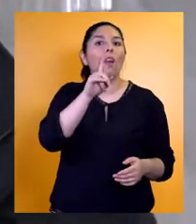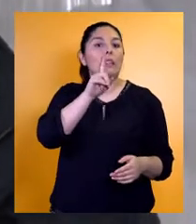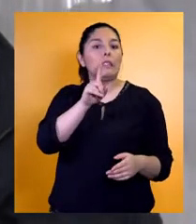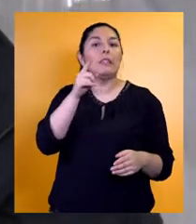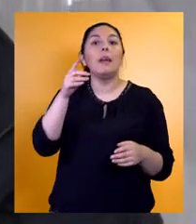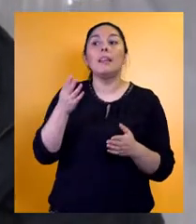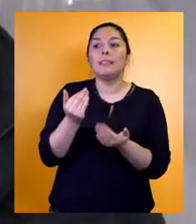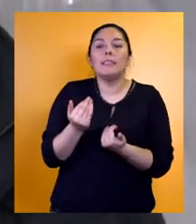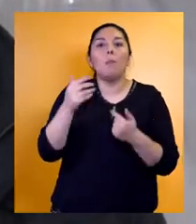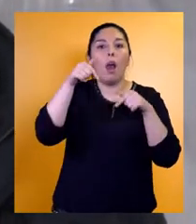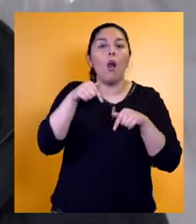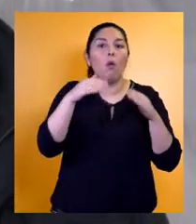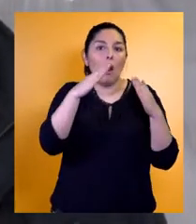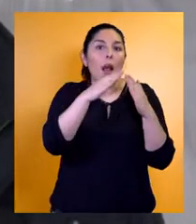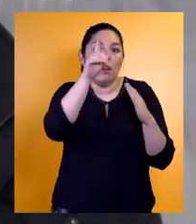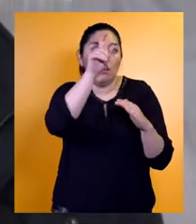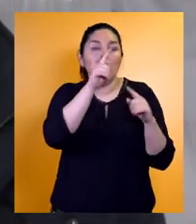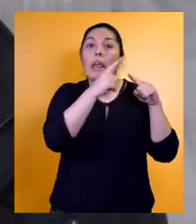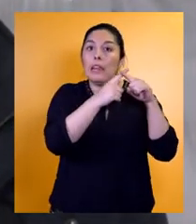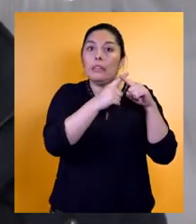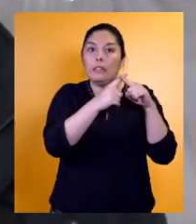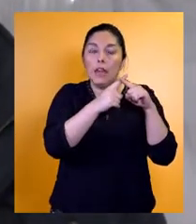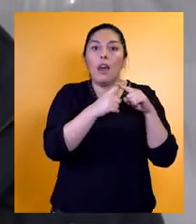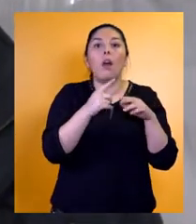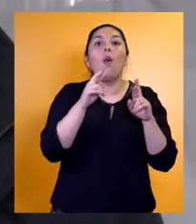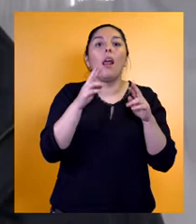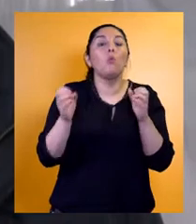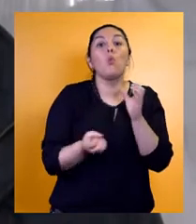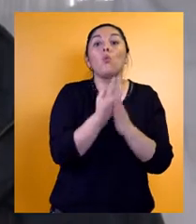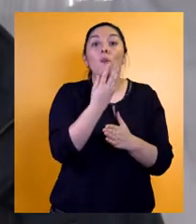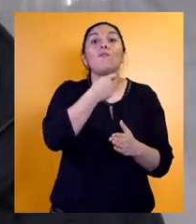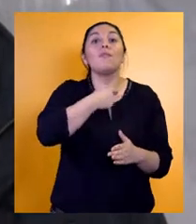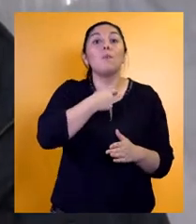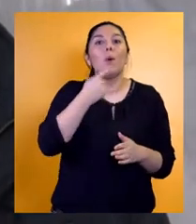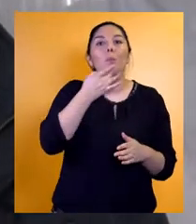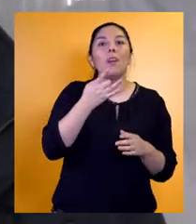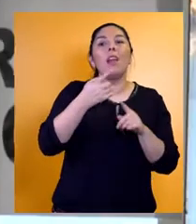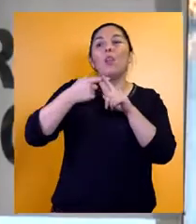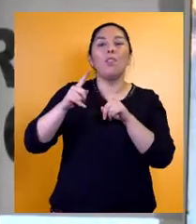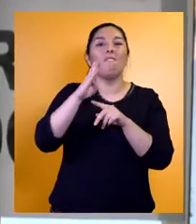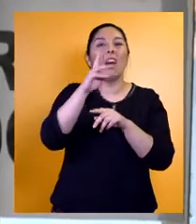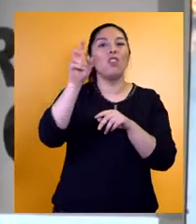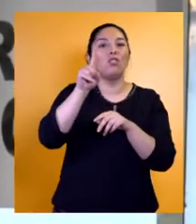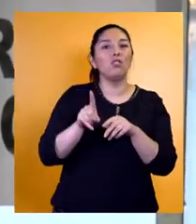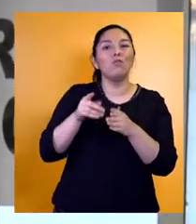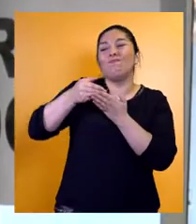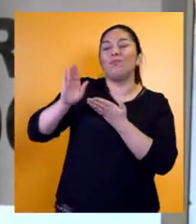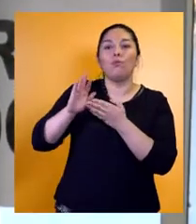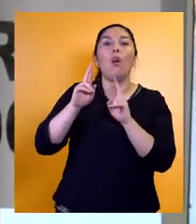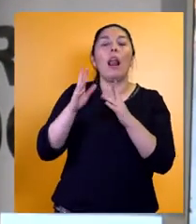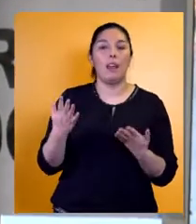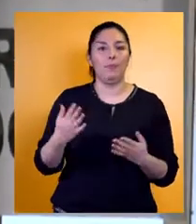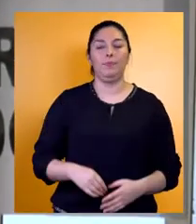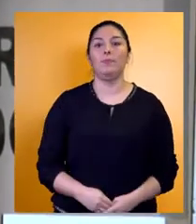de Osorno, y que acepte la renuncia en su ejercicio episcopal del obispo Barros. A la actividad asistieron